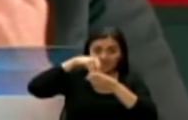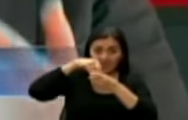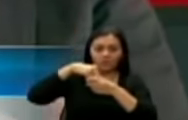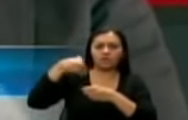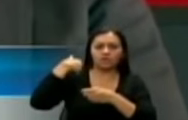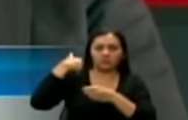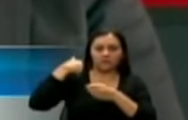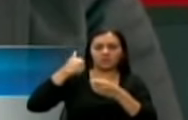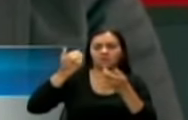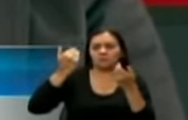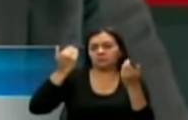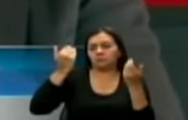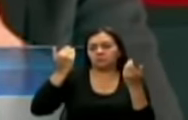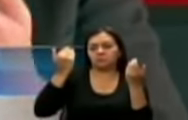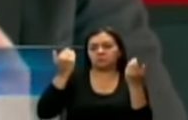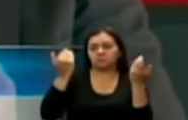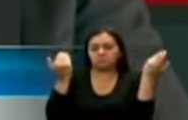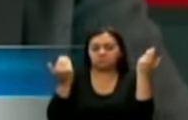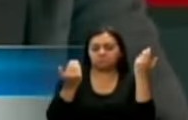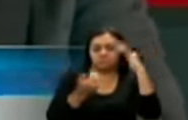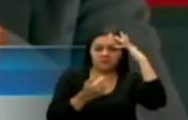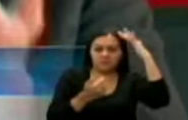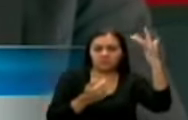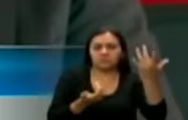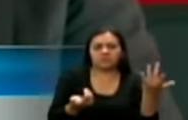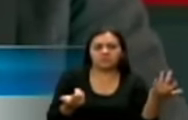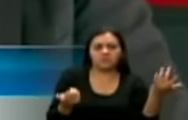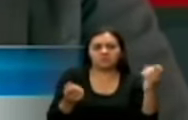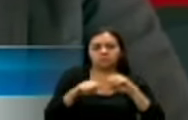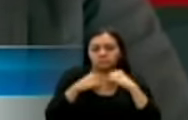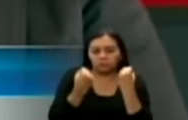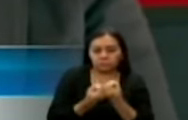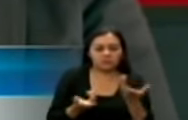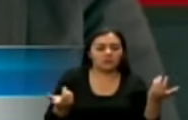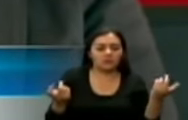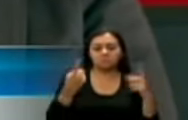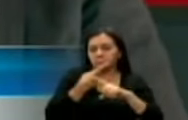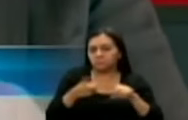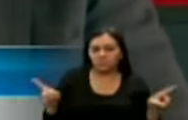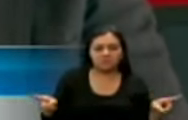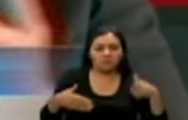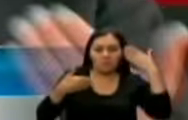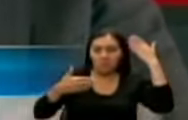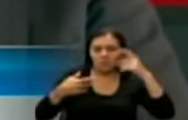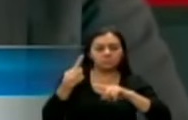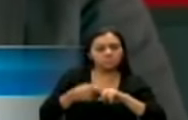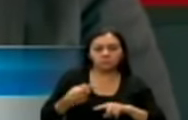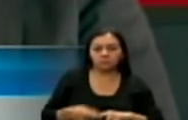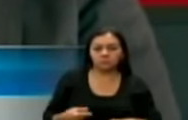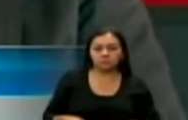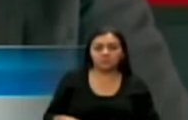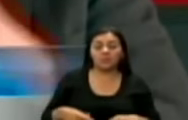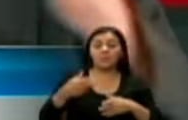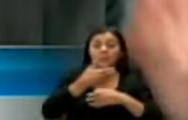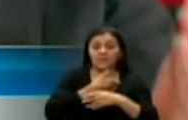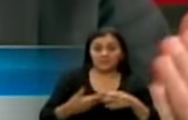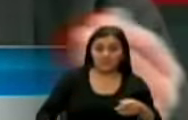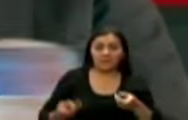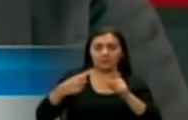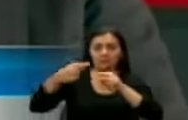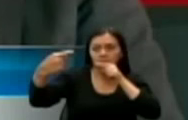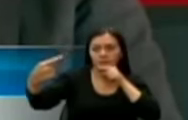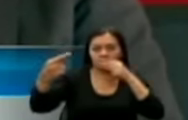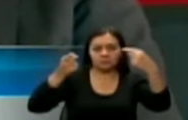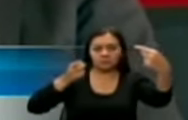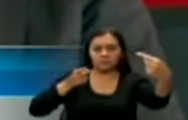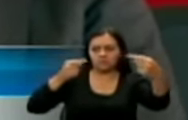históricas, ideológicas, de personalidad, de orígenes sociales muy diferentes entre los diferentes presidentes como Evo